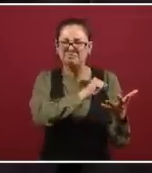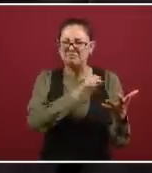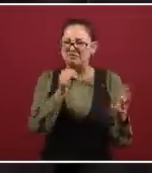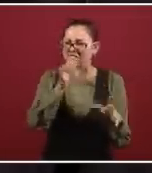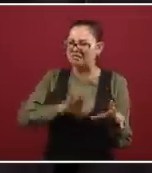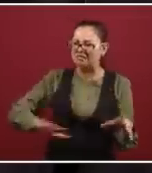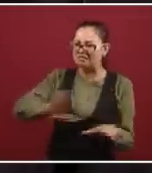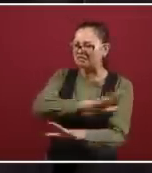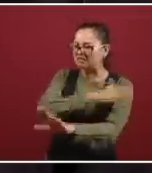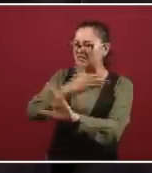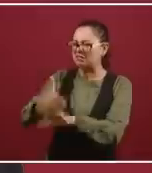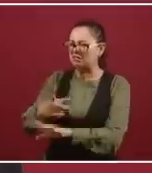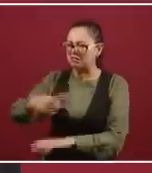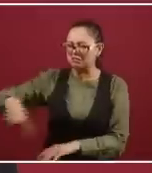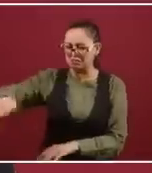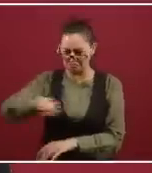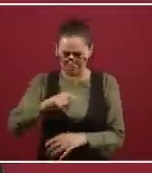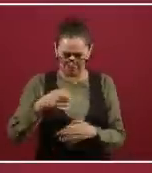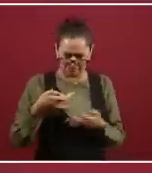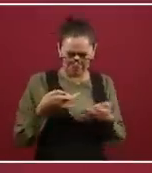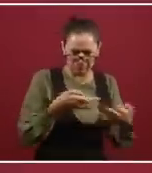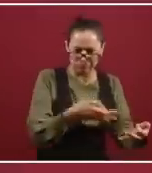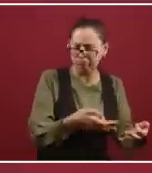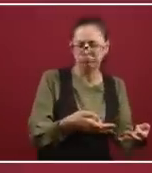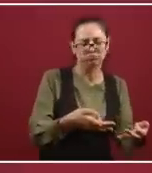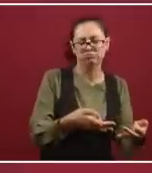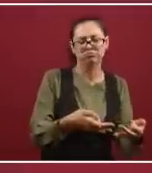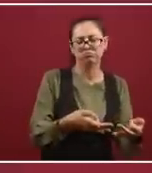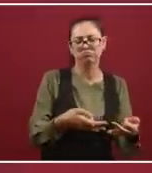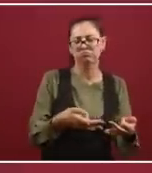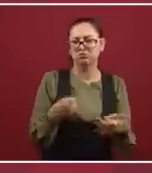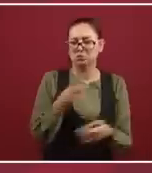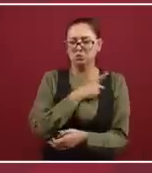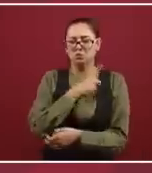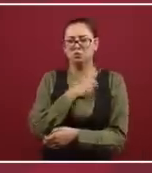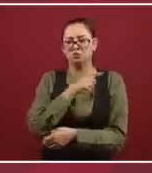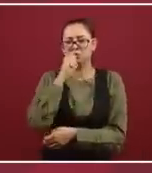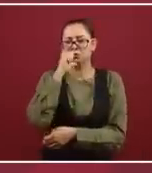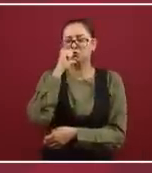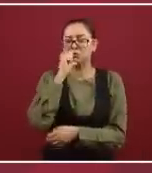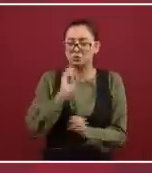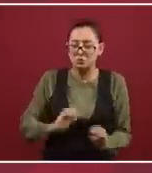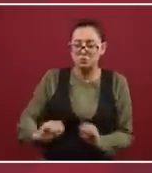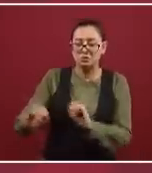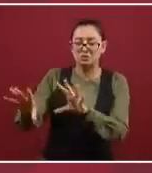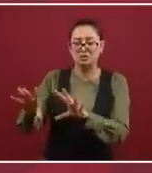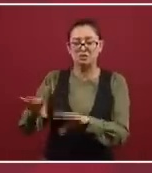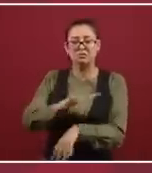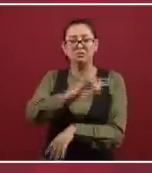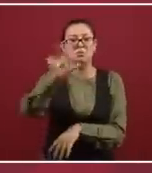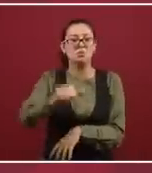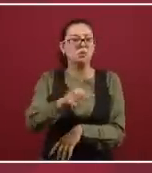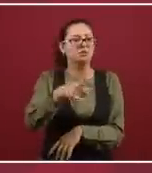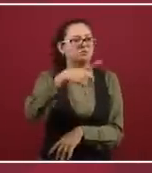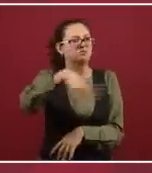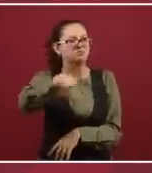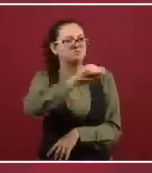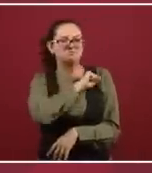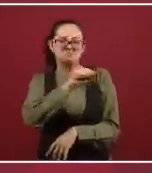antisociales, para no dejarlos solos y que los enganchen y